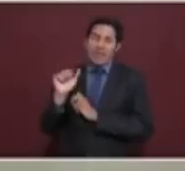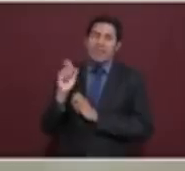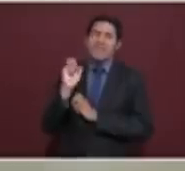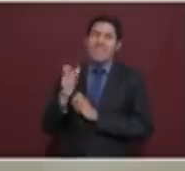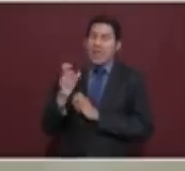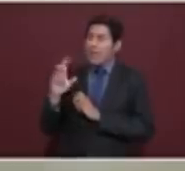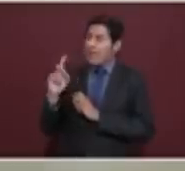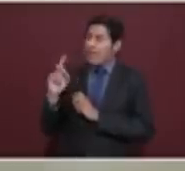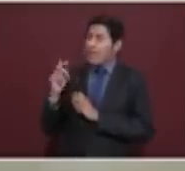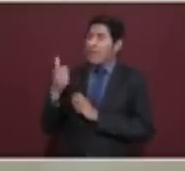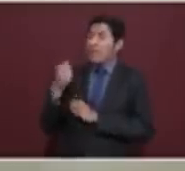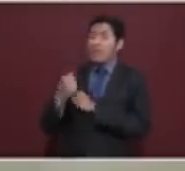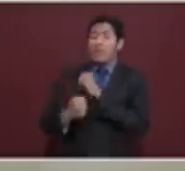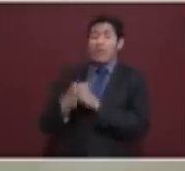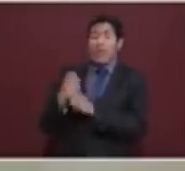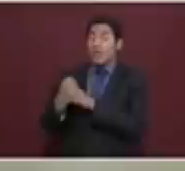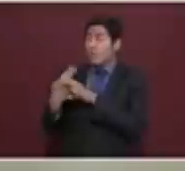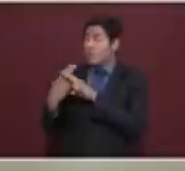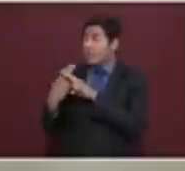sin aumento